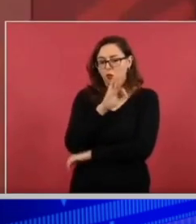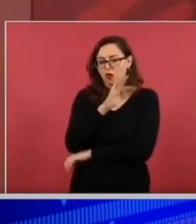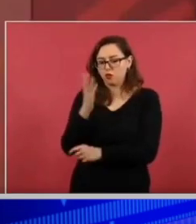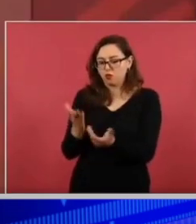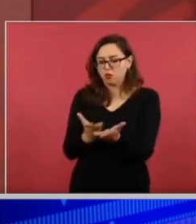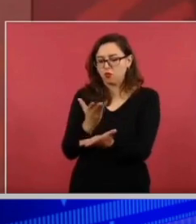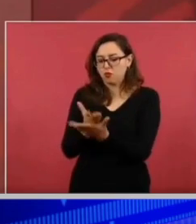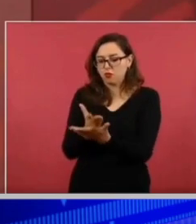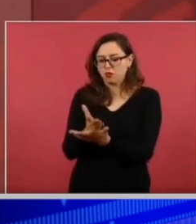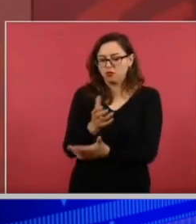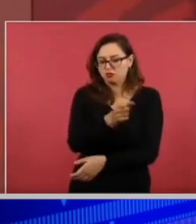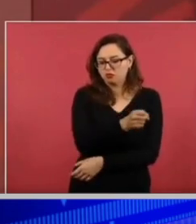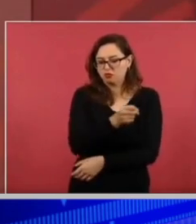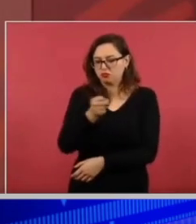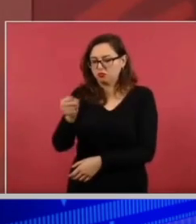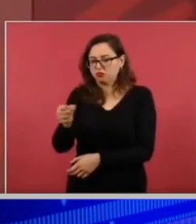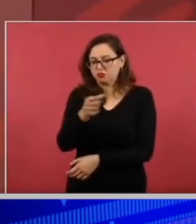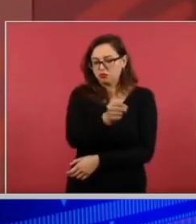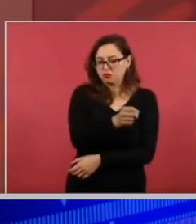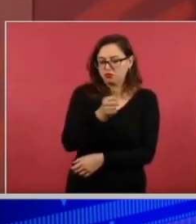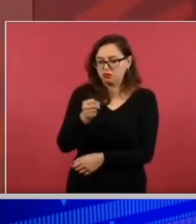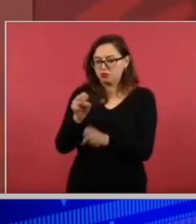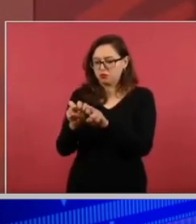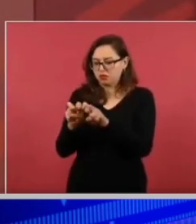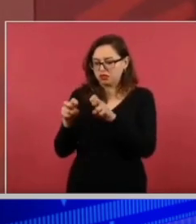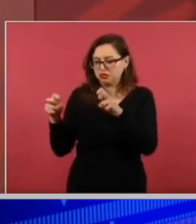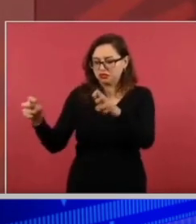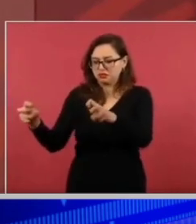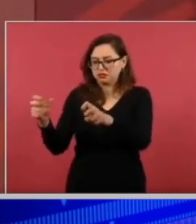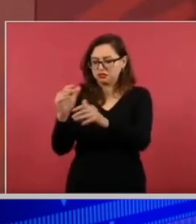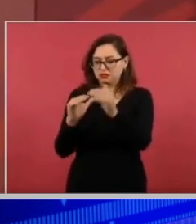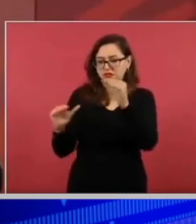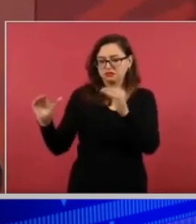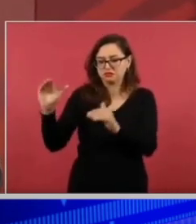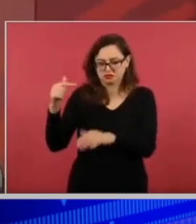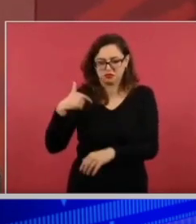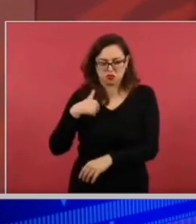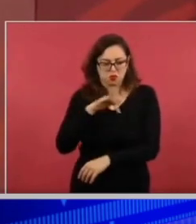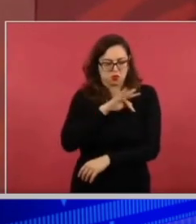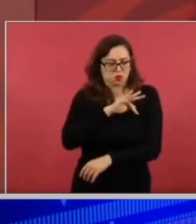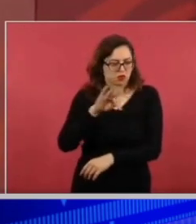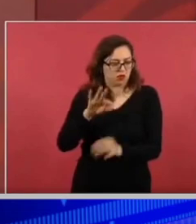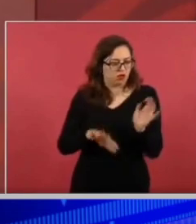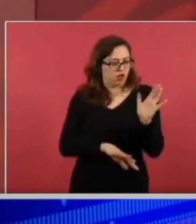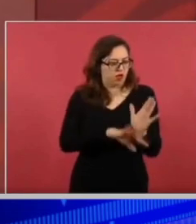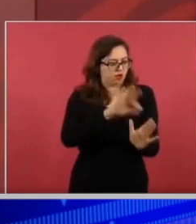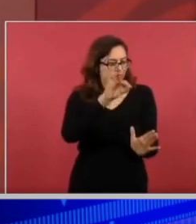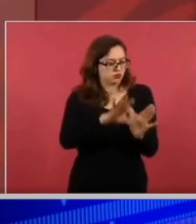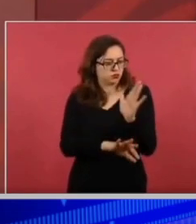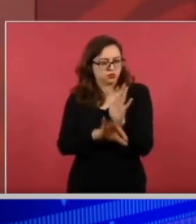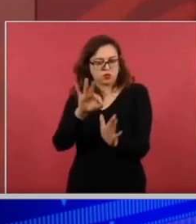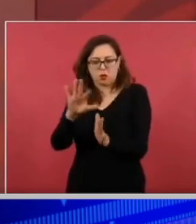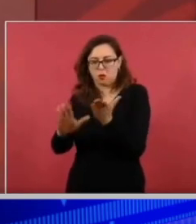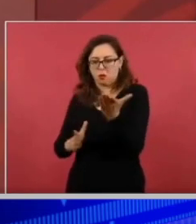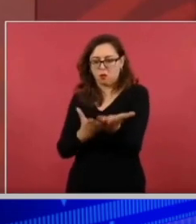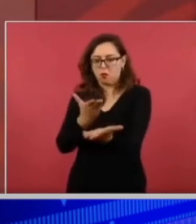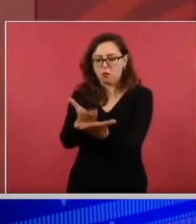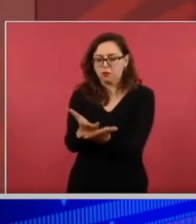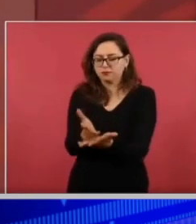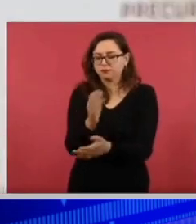a ministros hice mi cuenta más los que estén